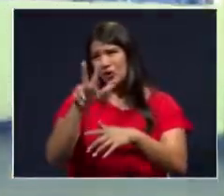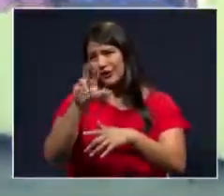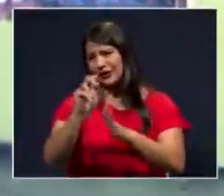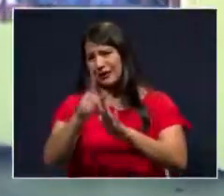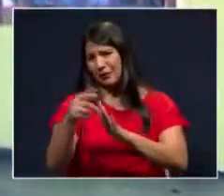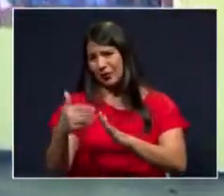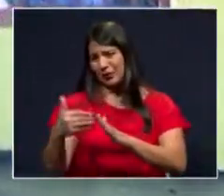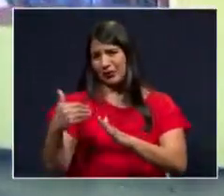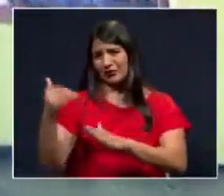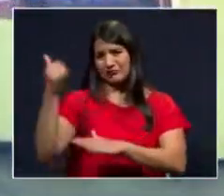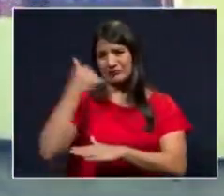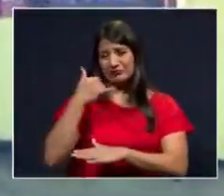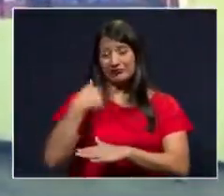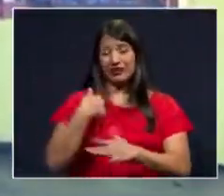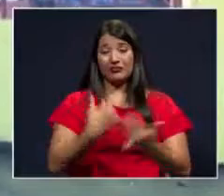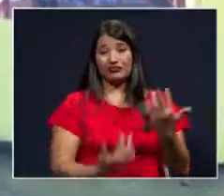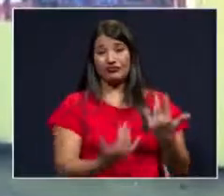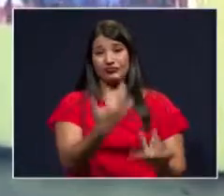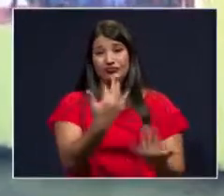hora que estaban en llamas eso.